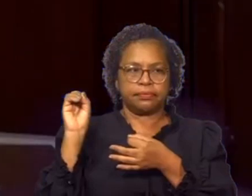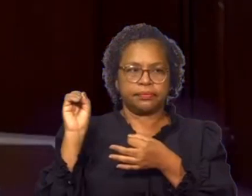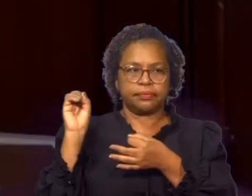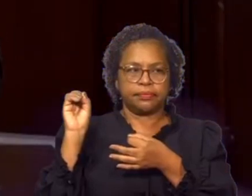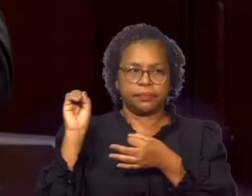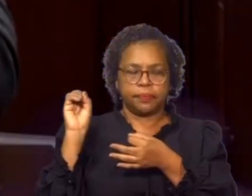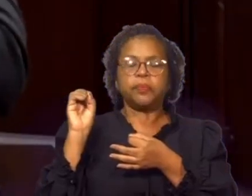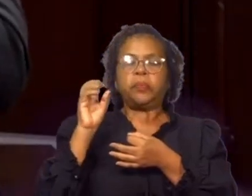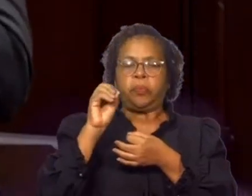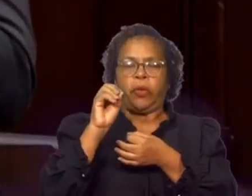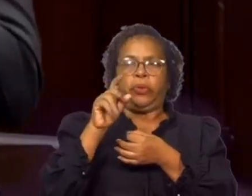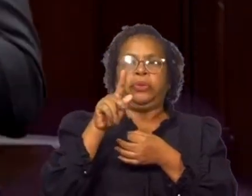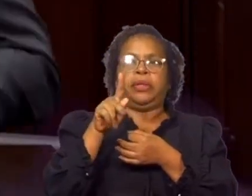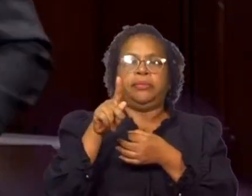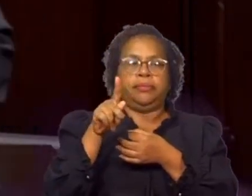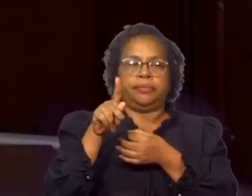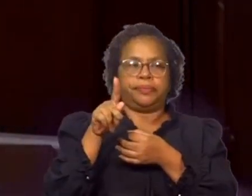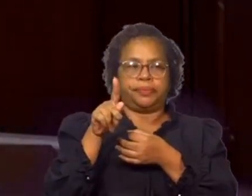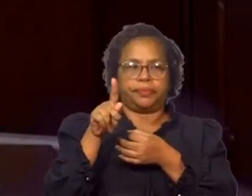Ok.